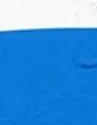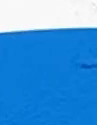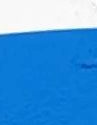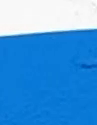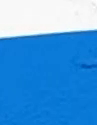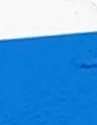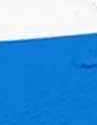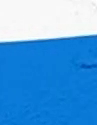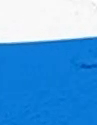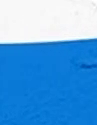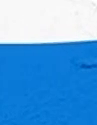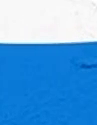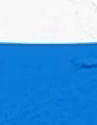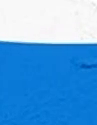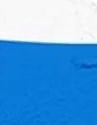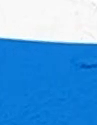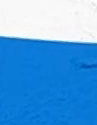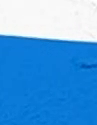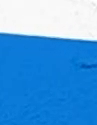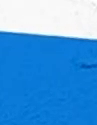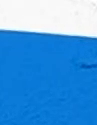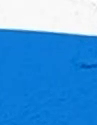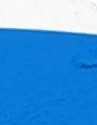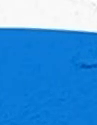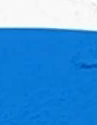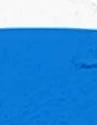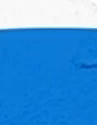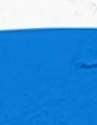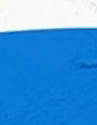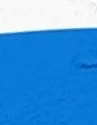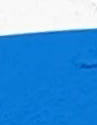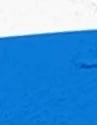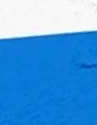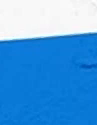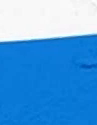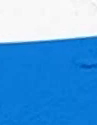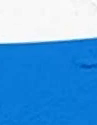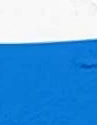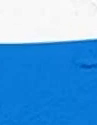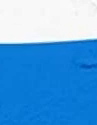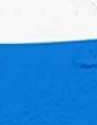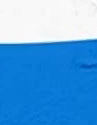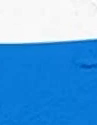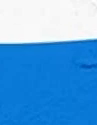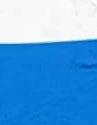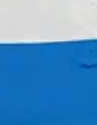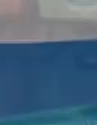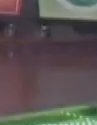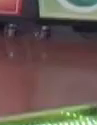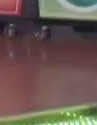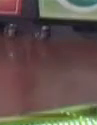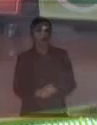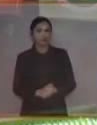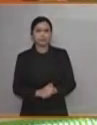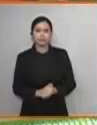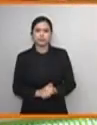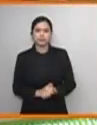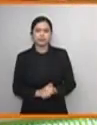con la confianza de cumplir tus sueños. Bienvenidos al sorteo Loto.